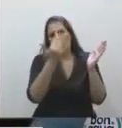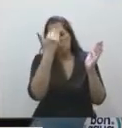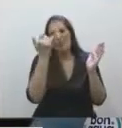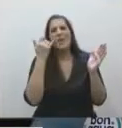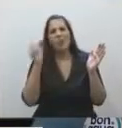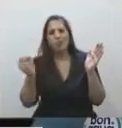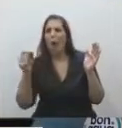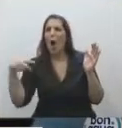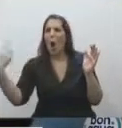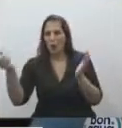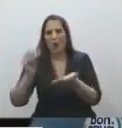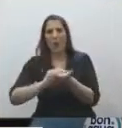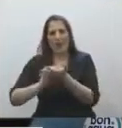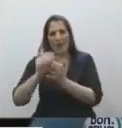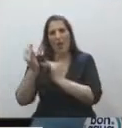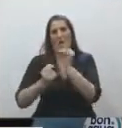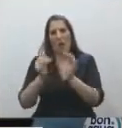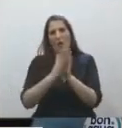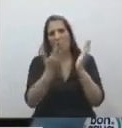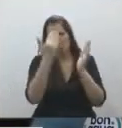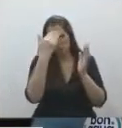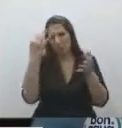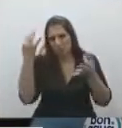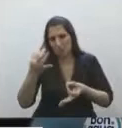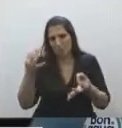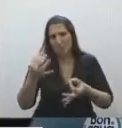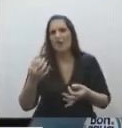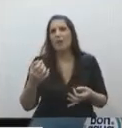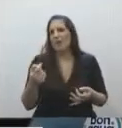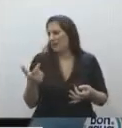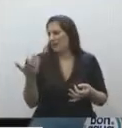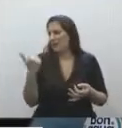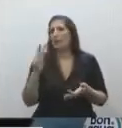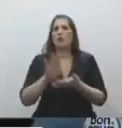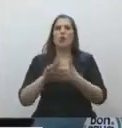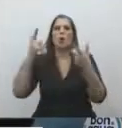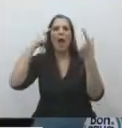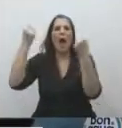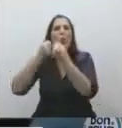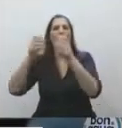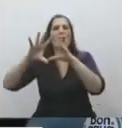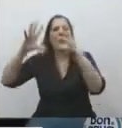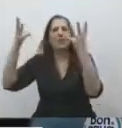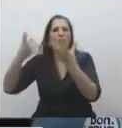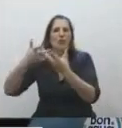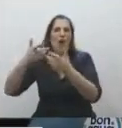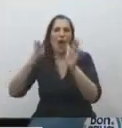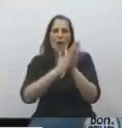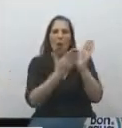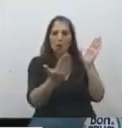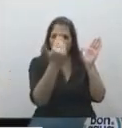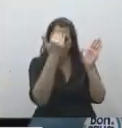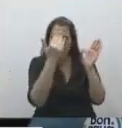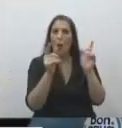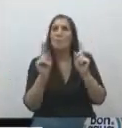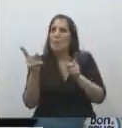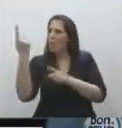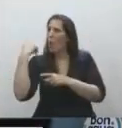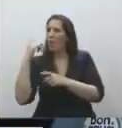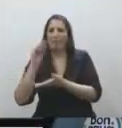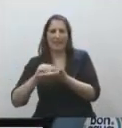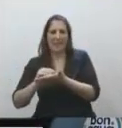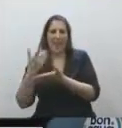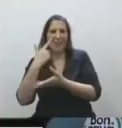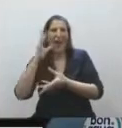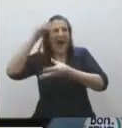se puede, ¿no? Más allá que me duele la realidad, y obviamente mi postura política, a veces no lo quiero mezclar, pero mi postura política es bastante